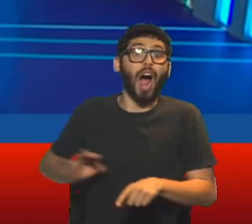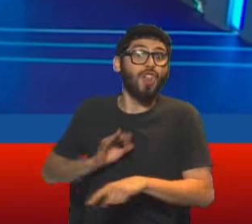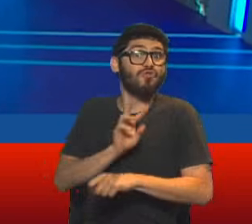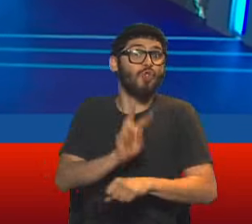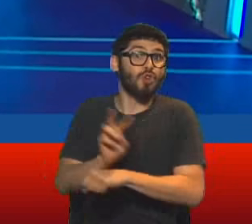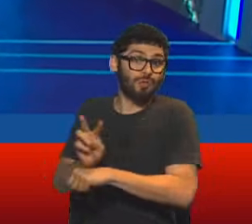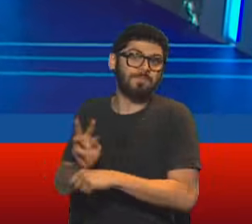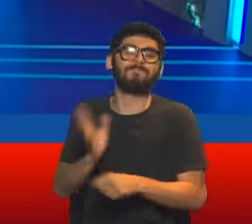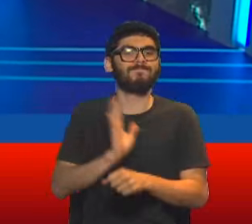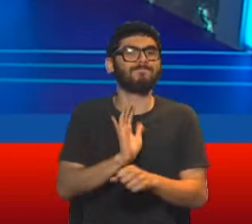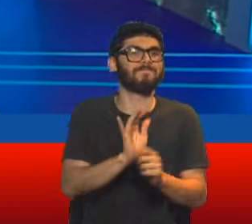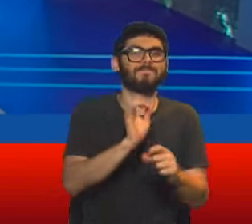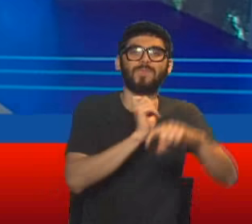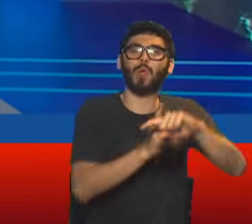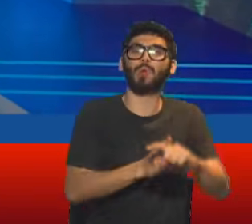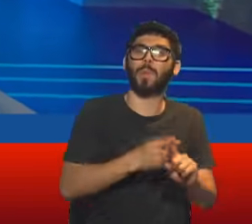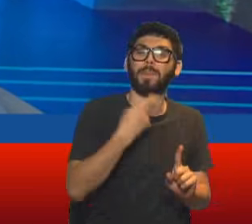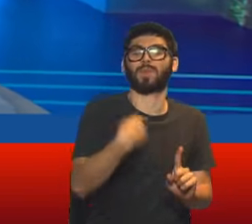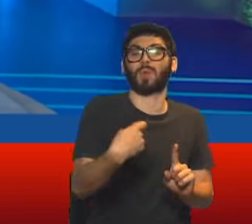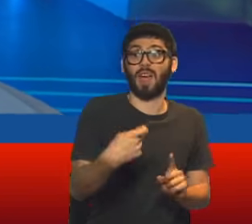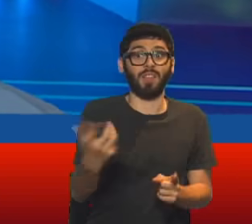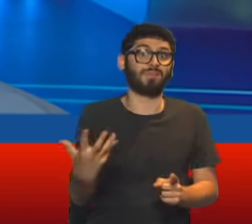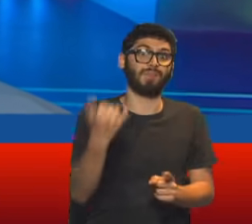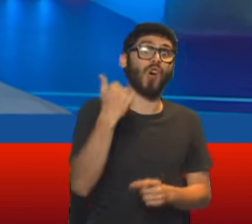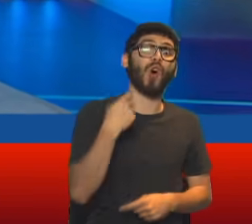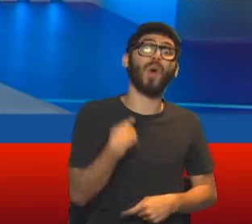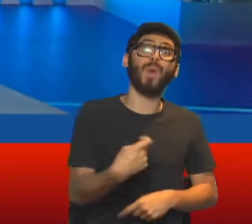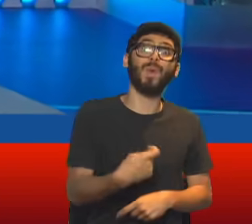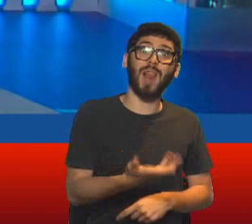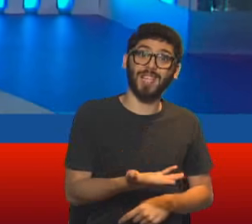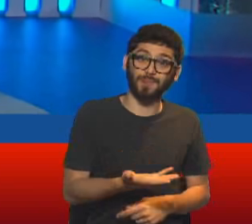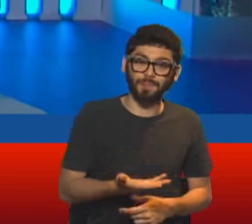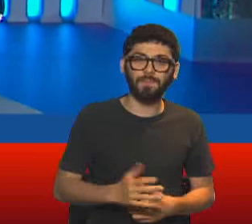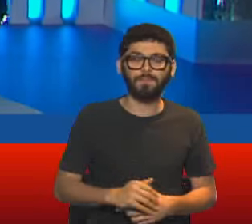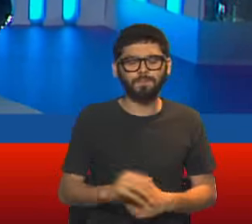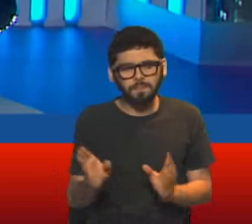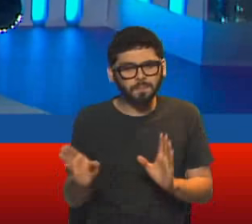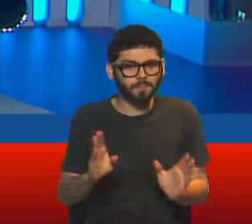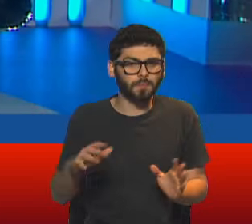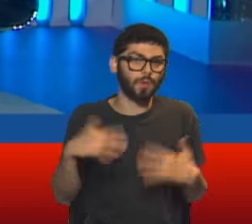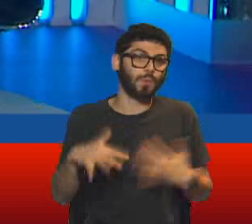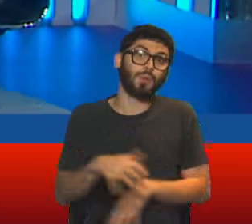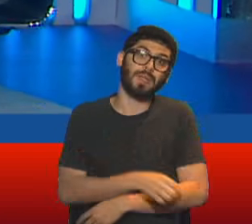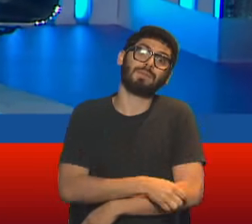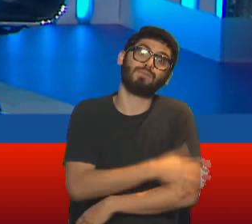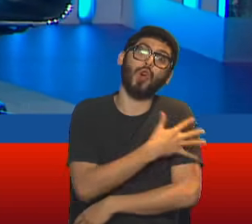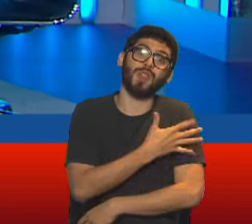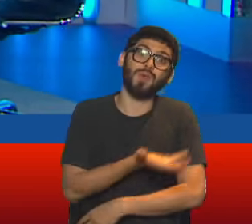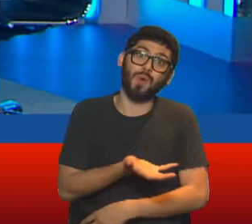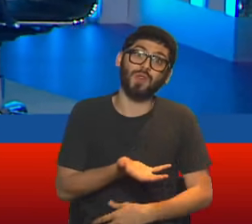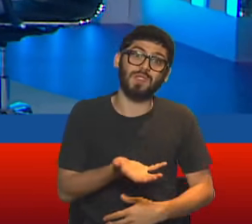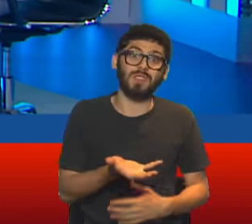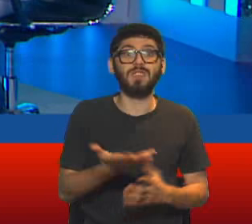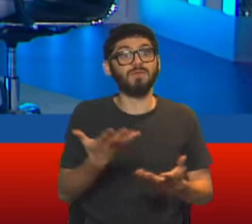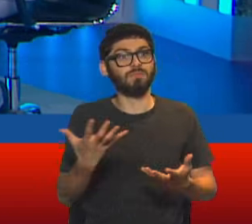vemos a una de esas mujeres pudieron acceder a una jubilación es un momento muy emotivo el del acceso a la